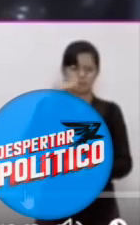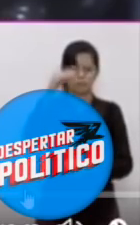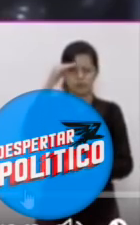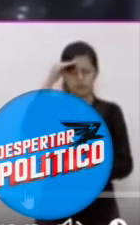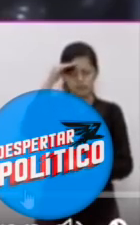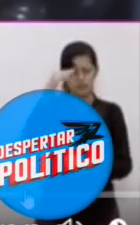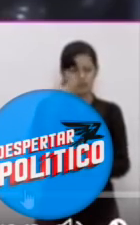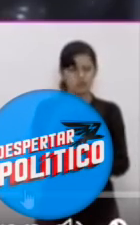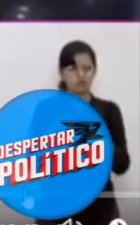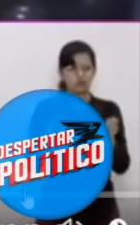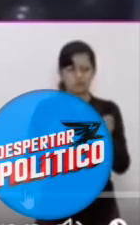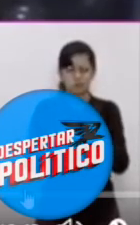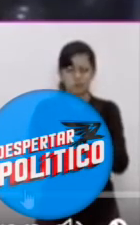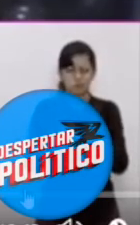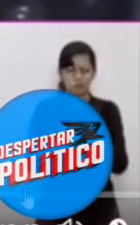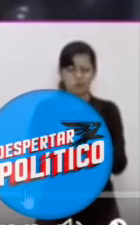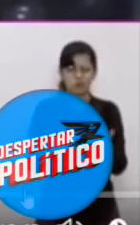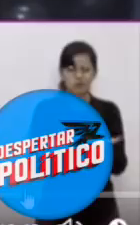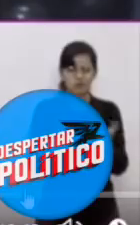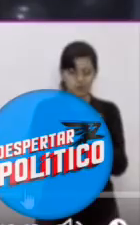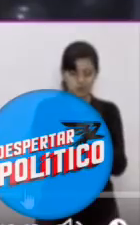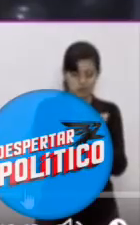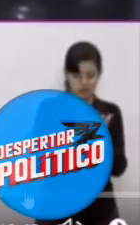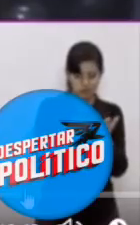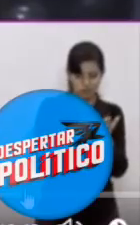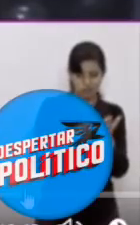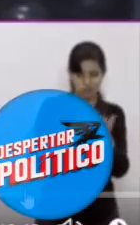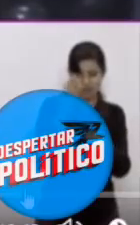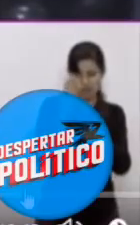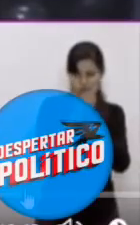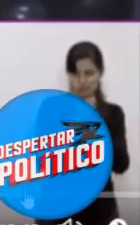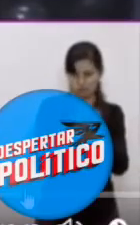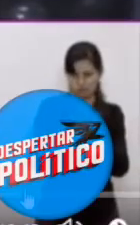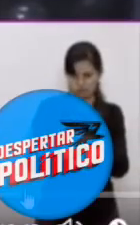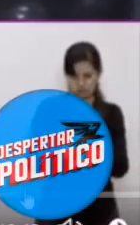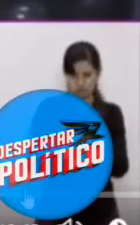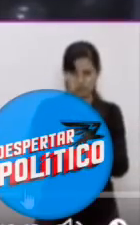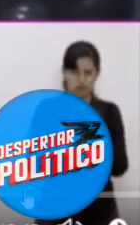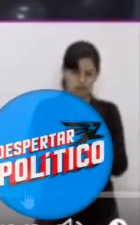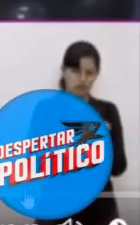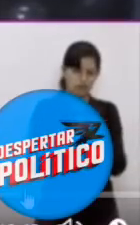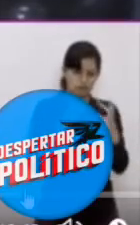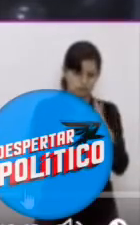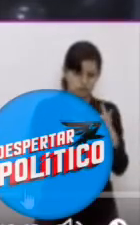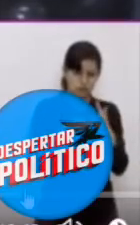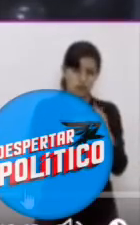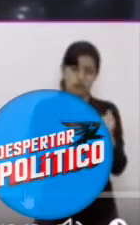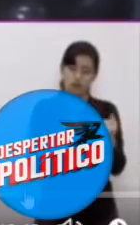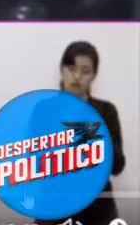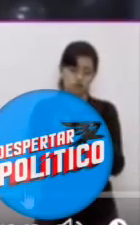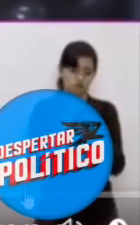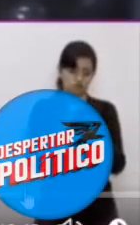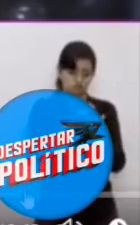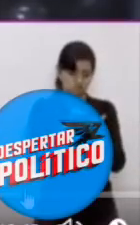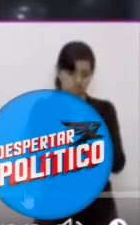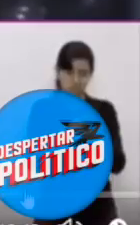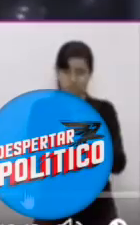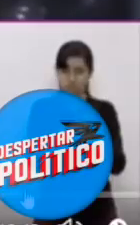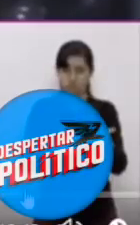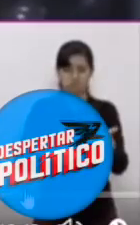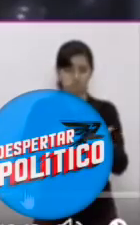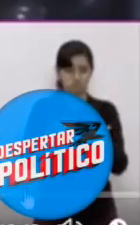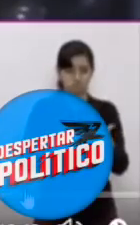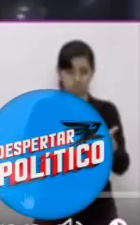en cómo aplicar este catálogo de sanciones que incluso antes hablaba de suspensión del registro y ahora solamente